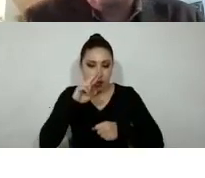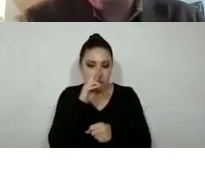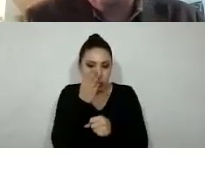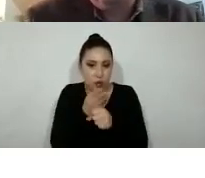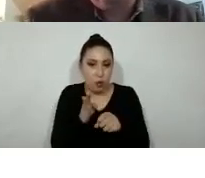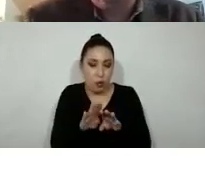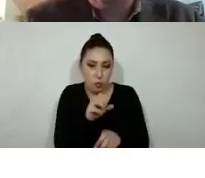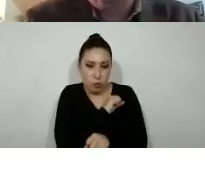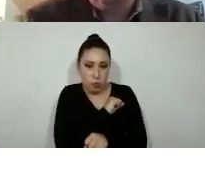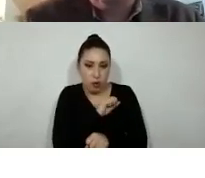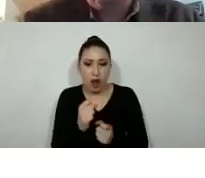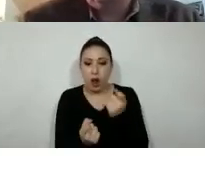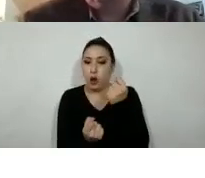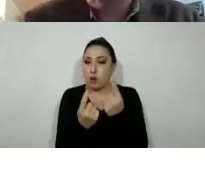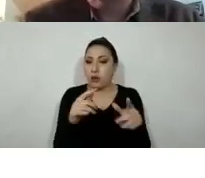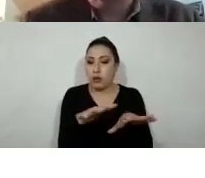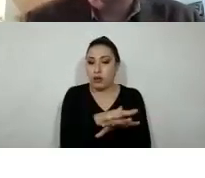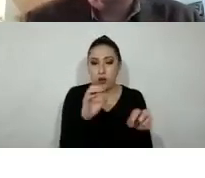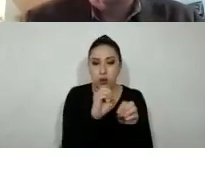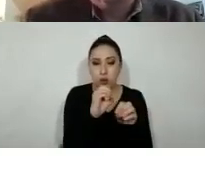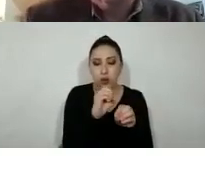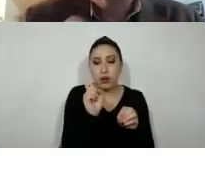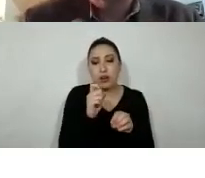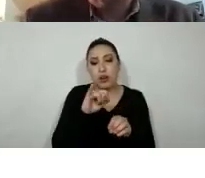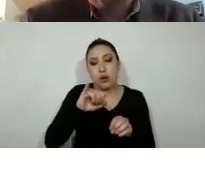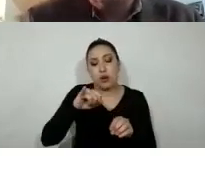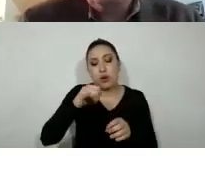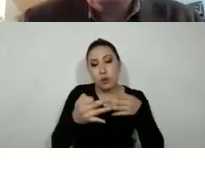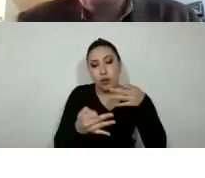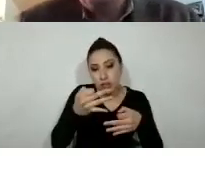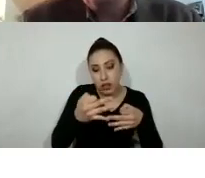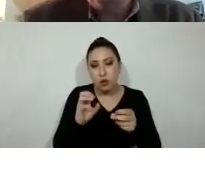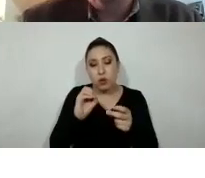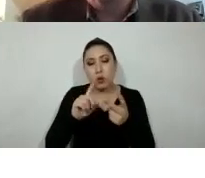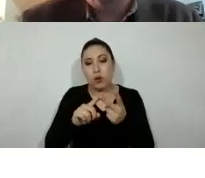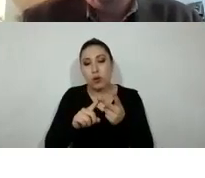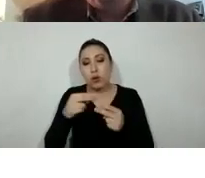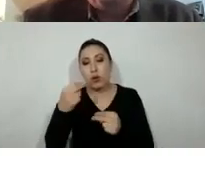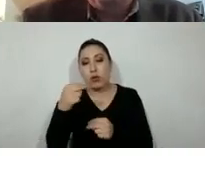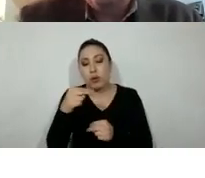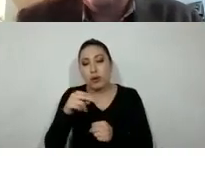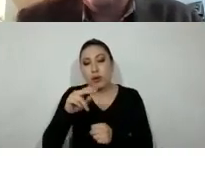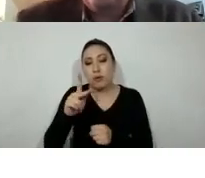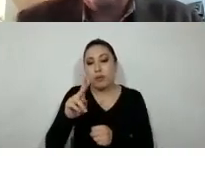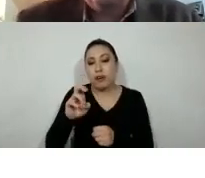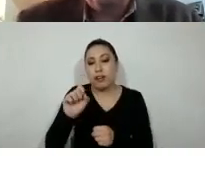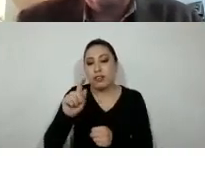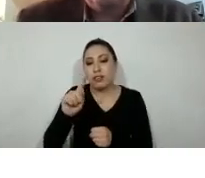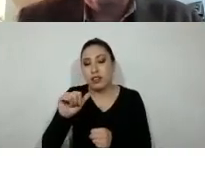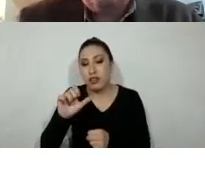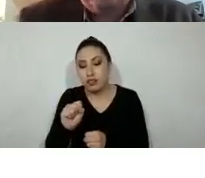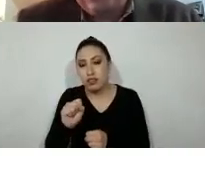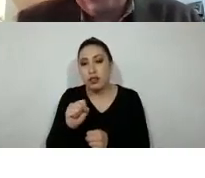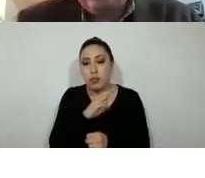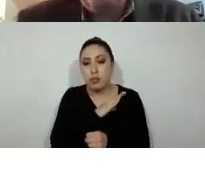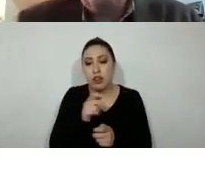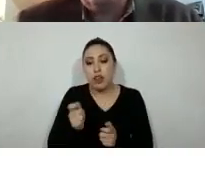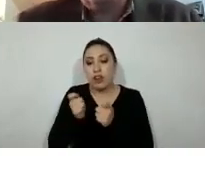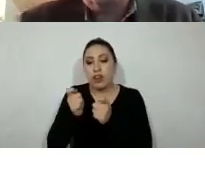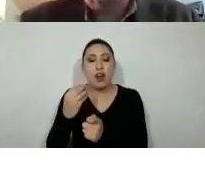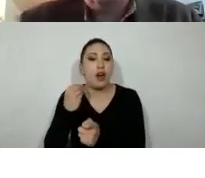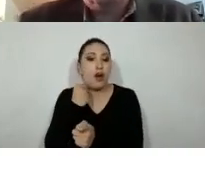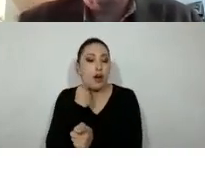no le cambiaron el nombre de jurídico a puestas a disposición, en otras se dividió el jurídico en destinar abogados y abogadas para el área